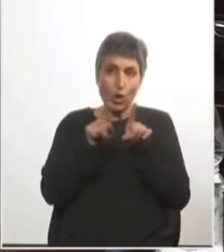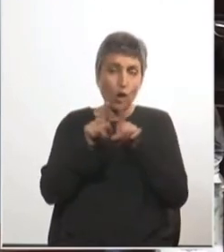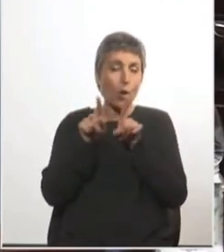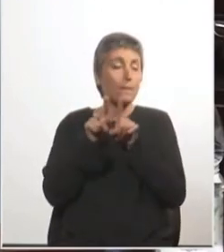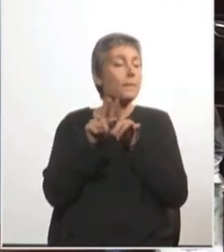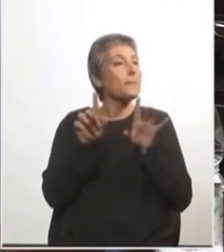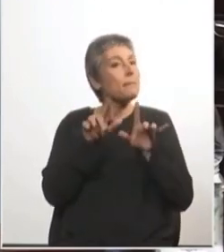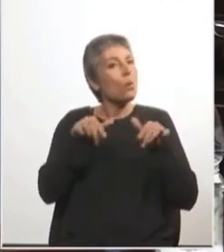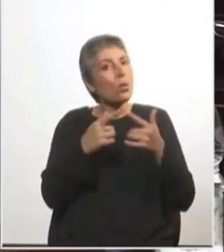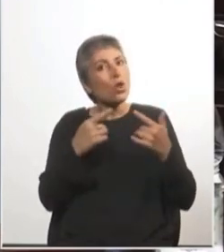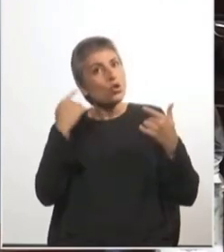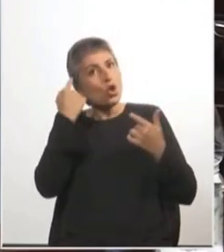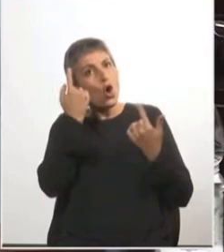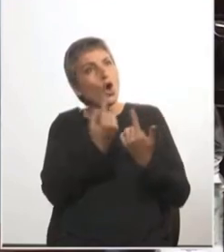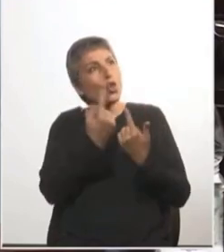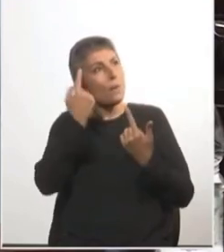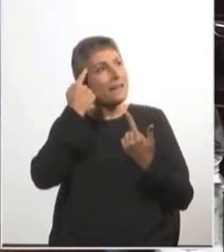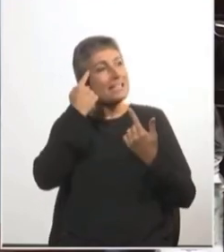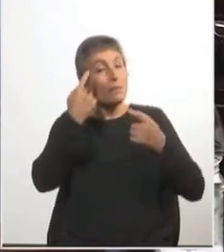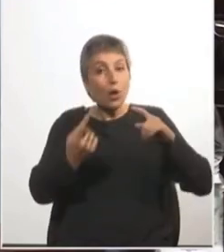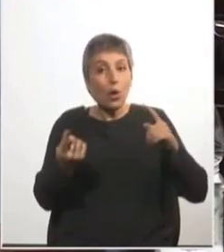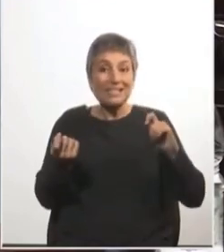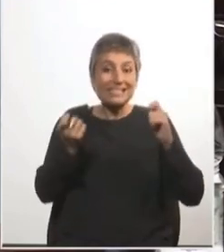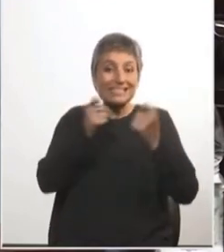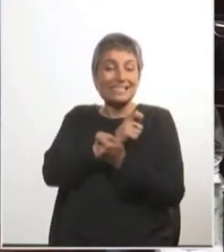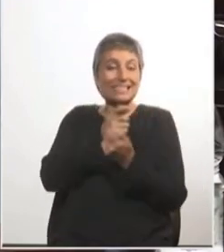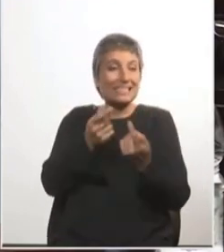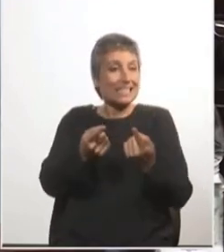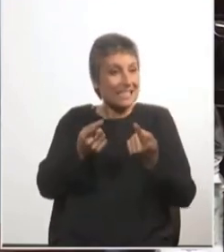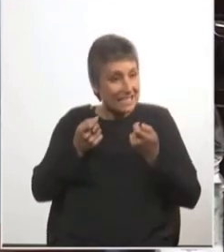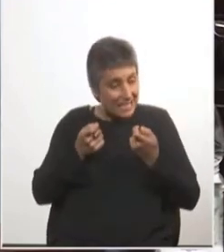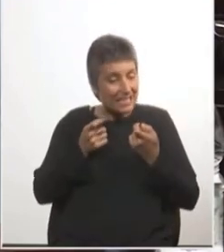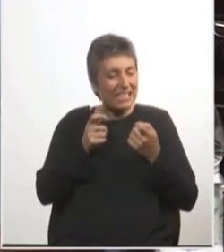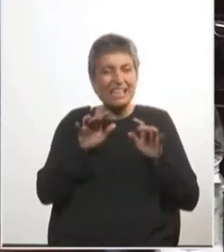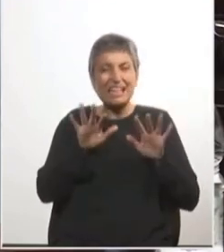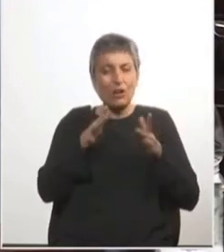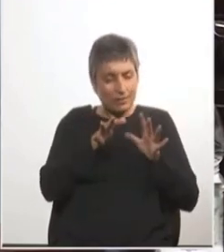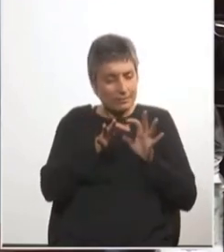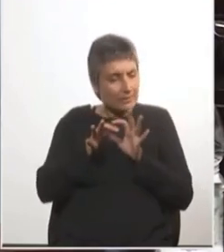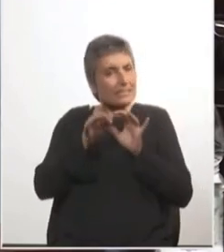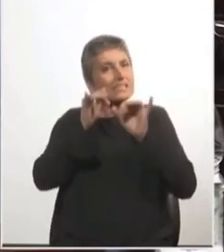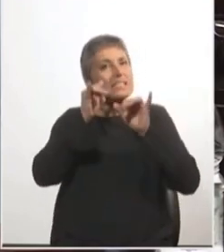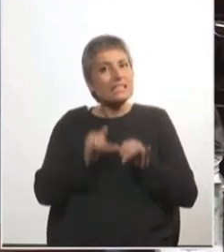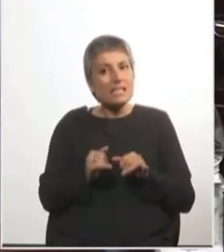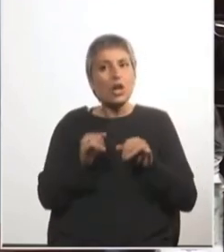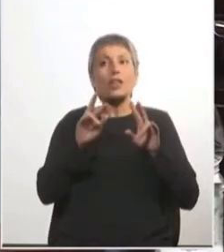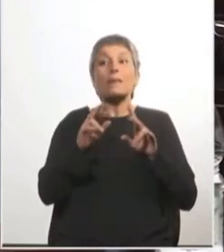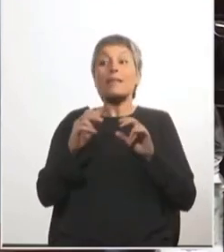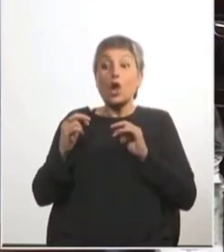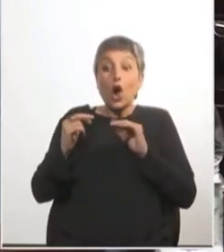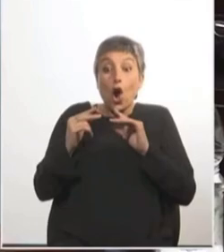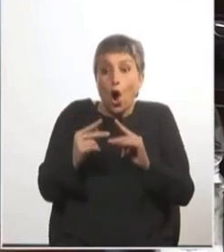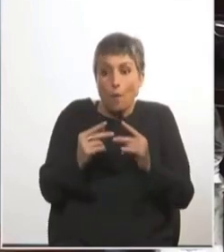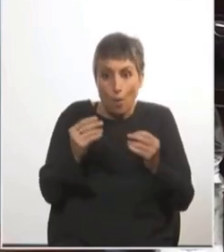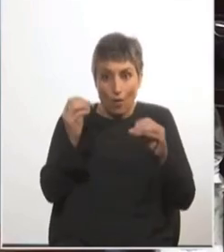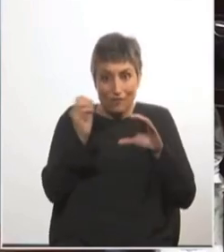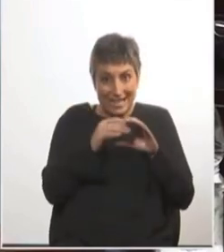que todos pensábamos que había una reforma necesaria, tenía que ver, sí, con la sustentabilidad